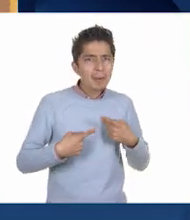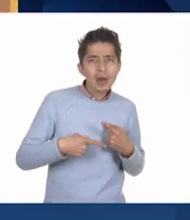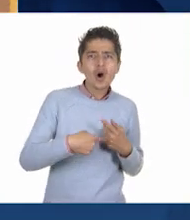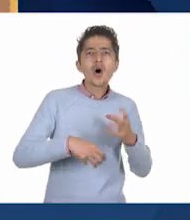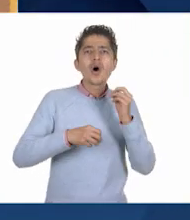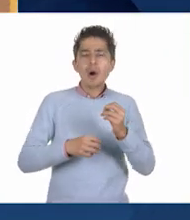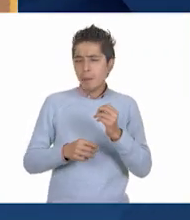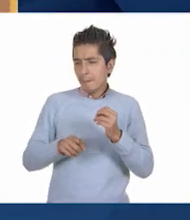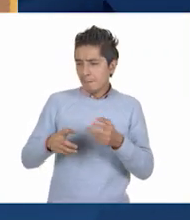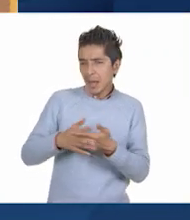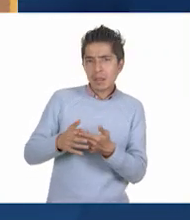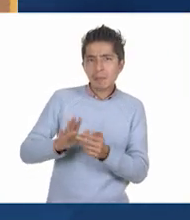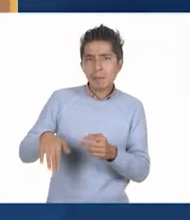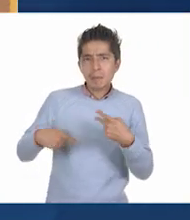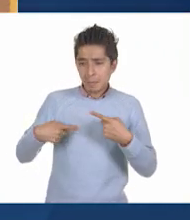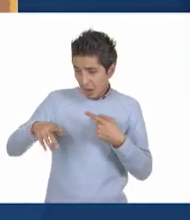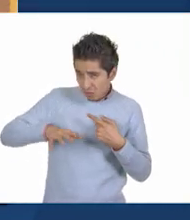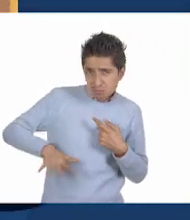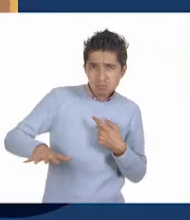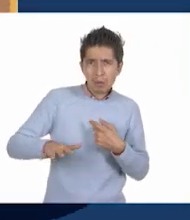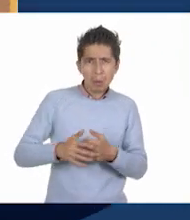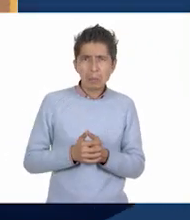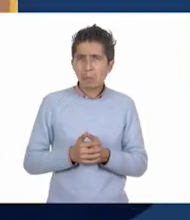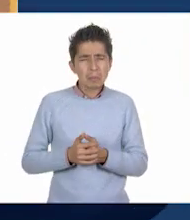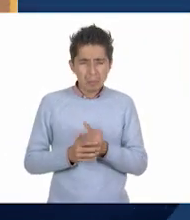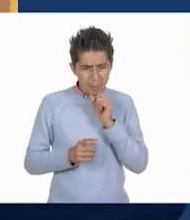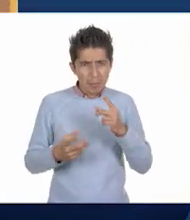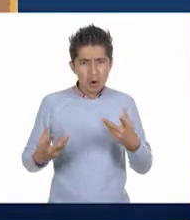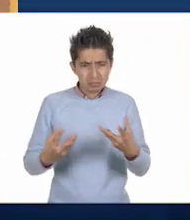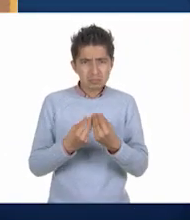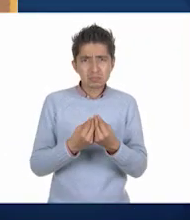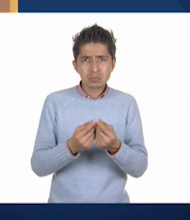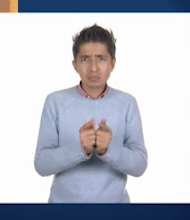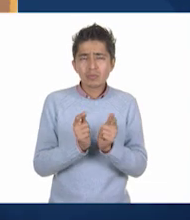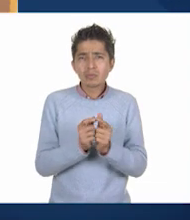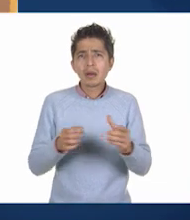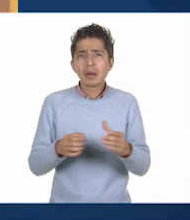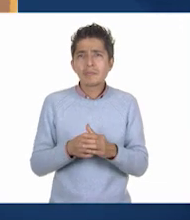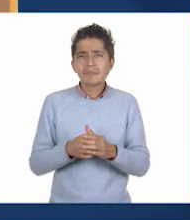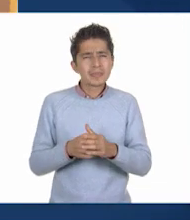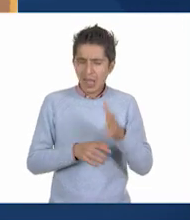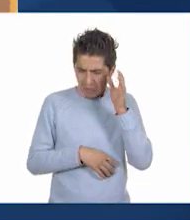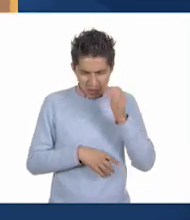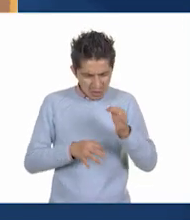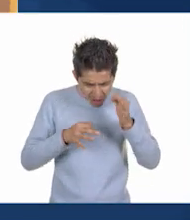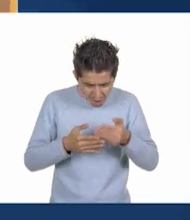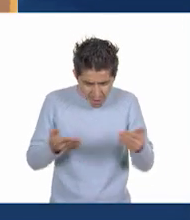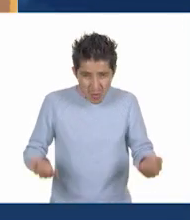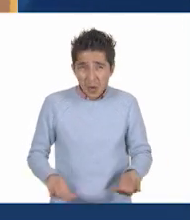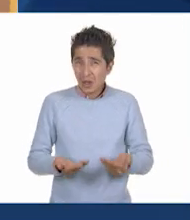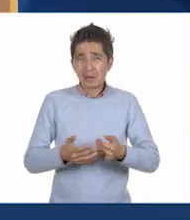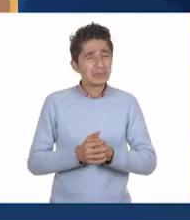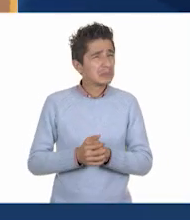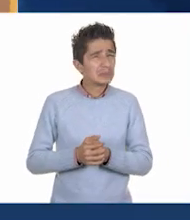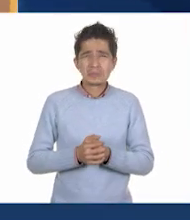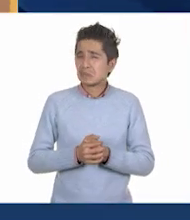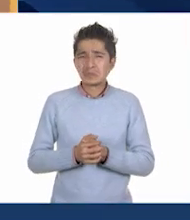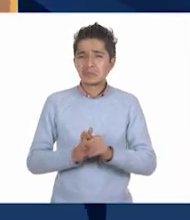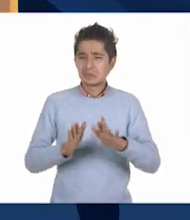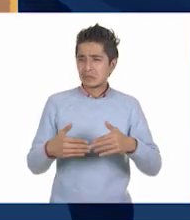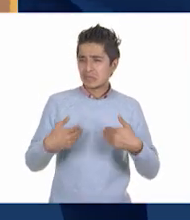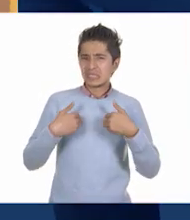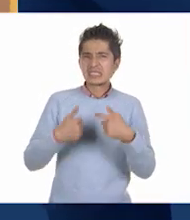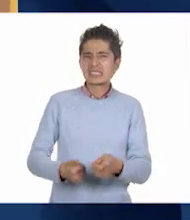hombres criminales. Y lo que asombra es que haya quien sea incapaz a estas alturas de comprender